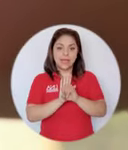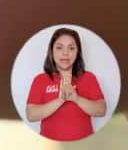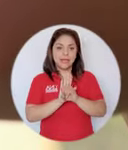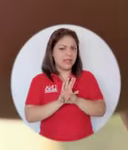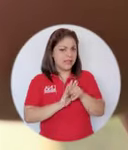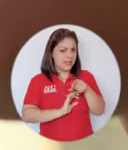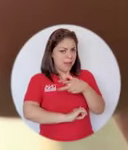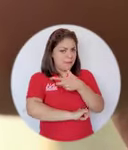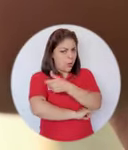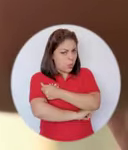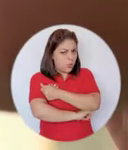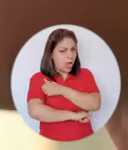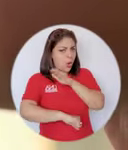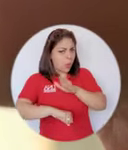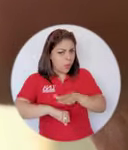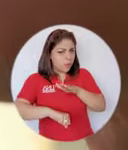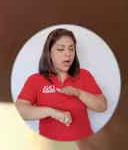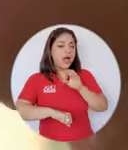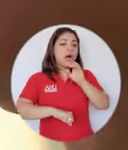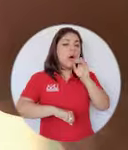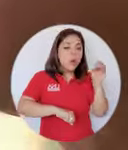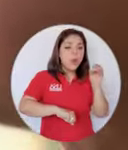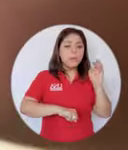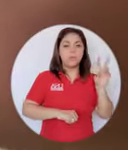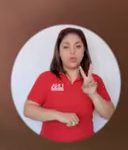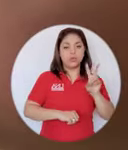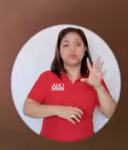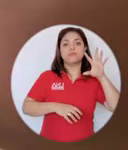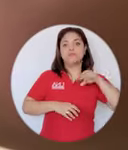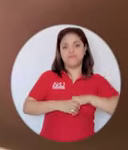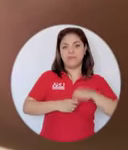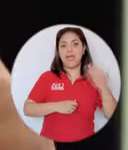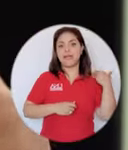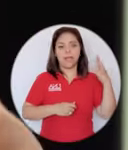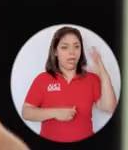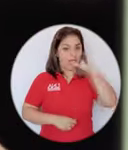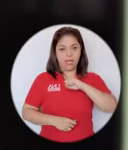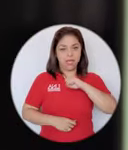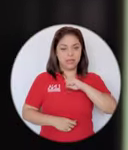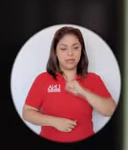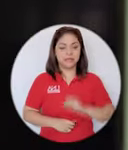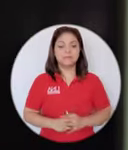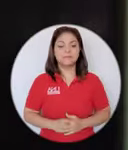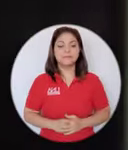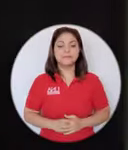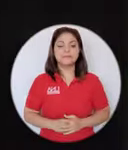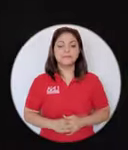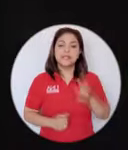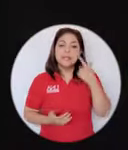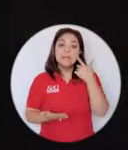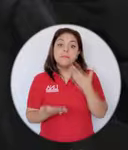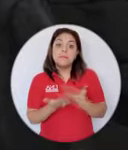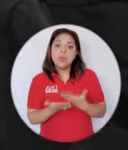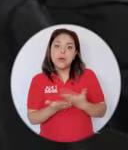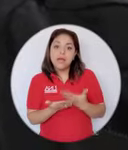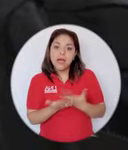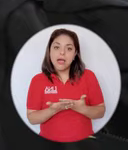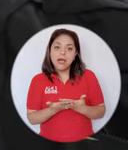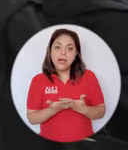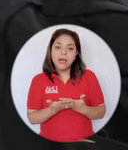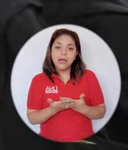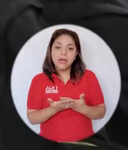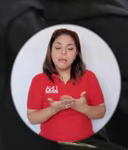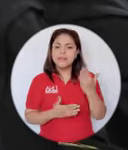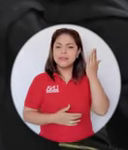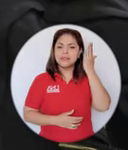entonces identificar si es de la vacuna o si es del virus. Y con una salvedad en esto, la prueba que